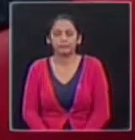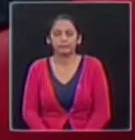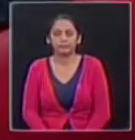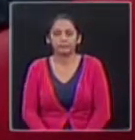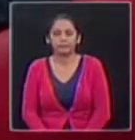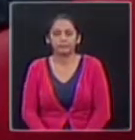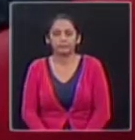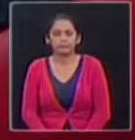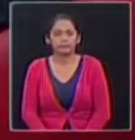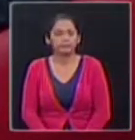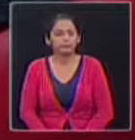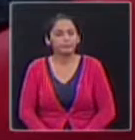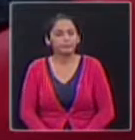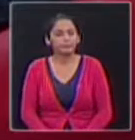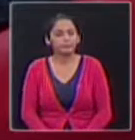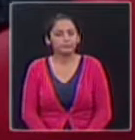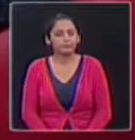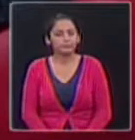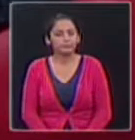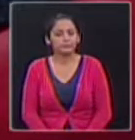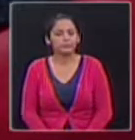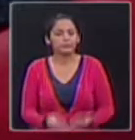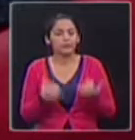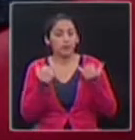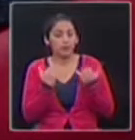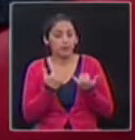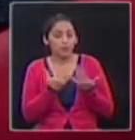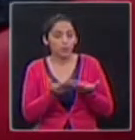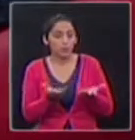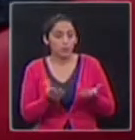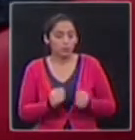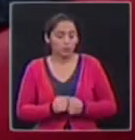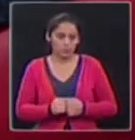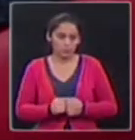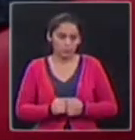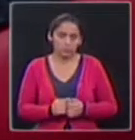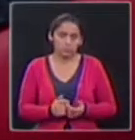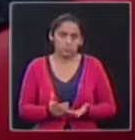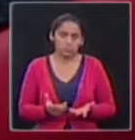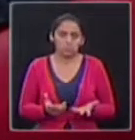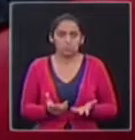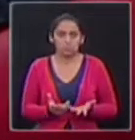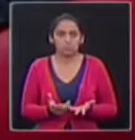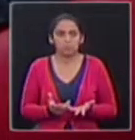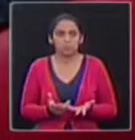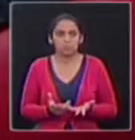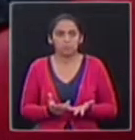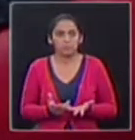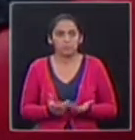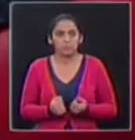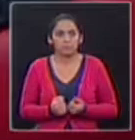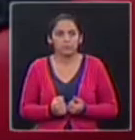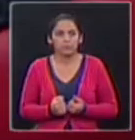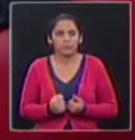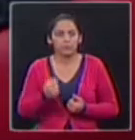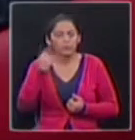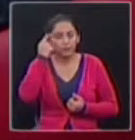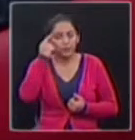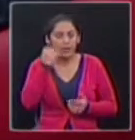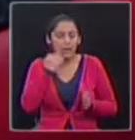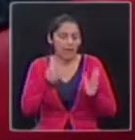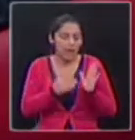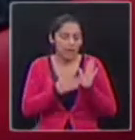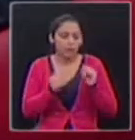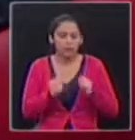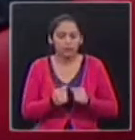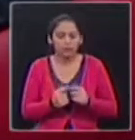Porque también es valedero esta industrialización, digo yo, economista, un poco para ir aportando con el tema del famoso valor agregado. O sea, si yo exporto banano,